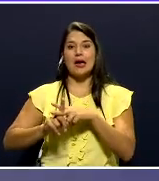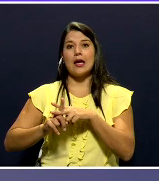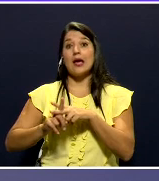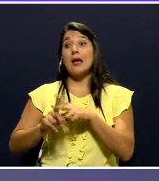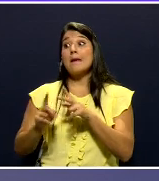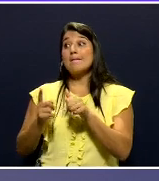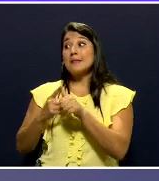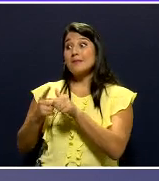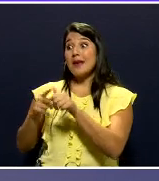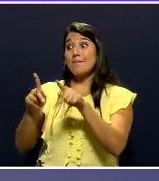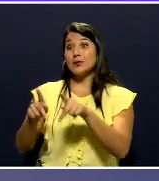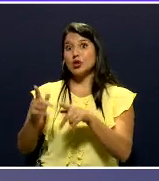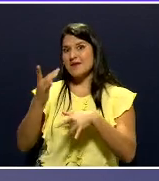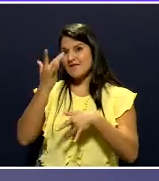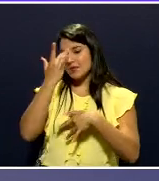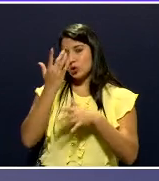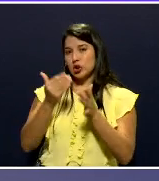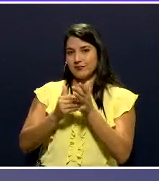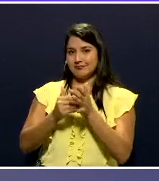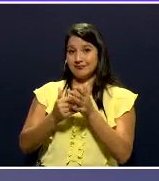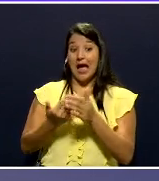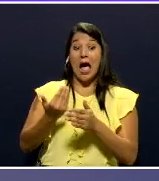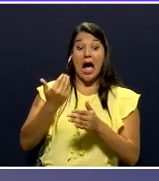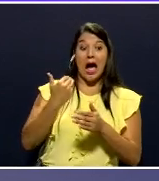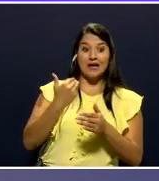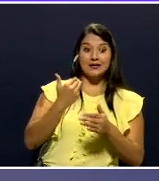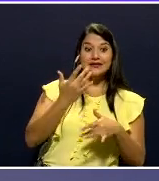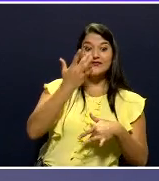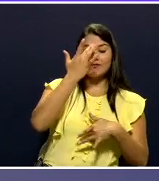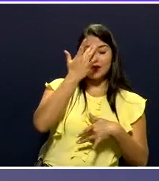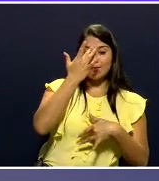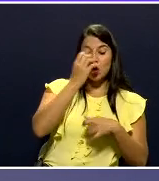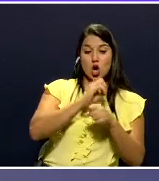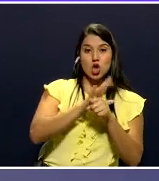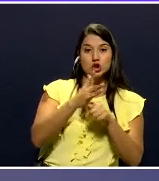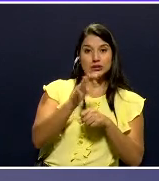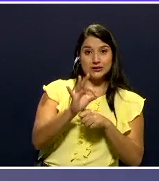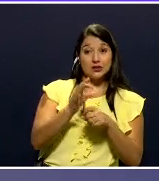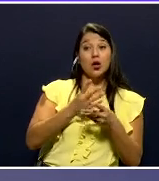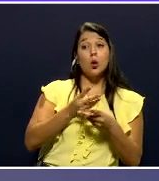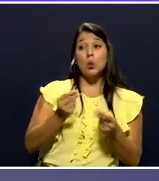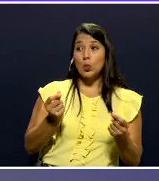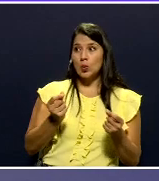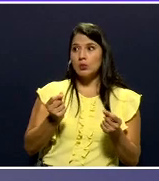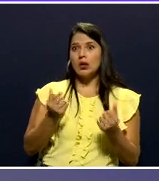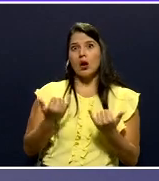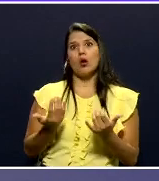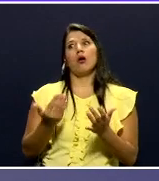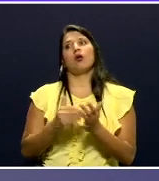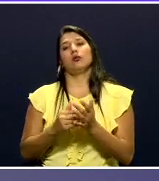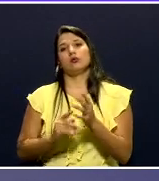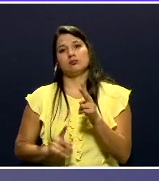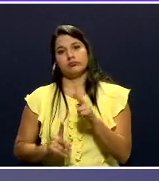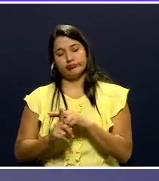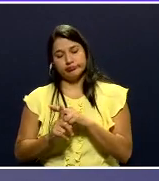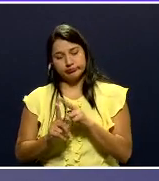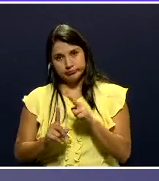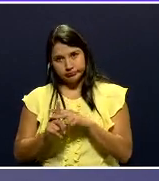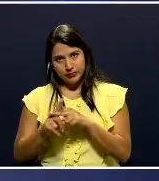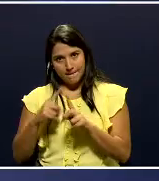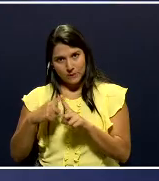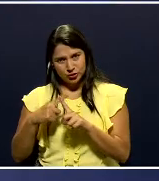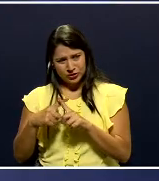reinfección. Gente que se había curado y vuelve a salir positivo en los exámenes. ¿No se inmuniza el cuerpo al